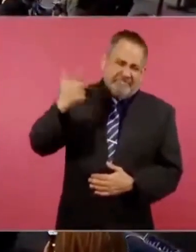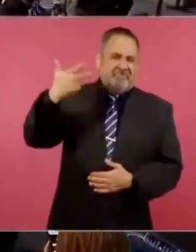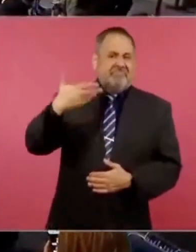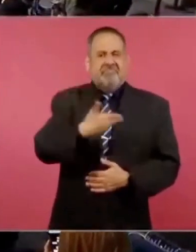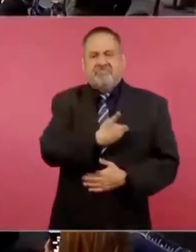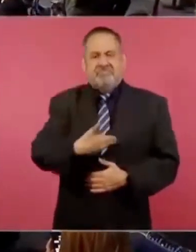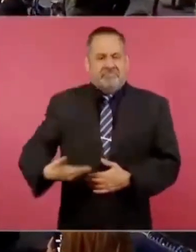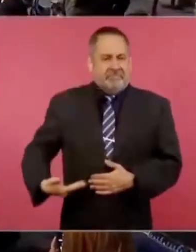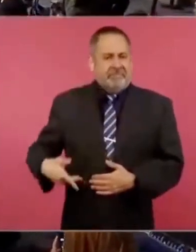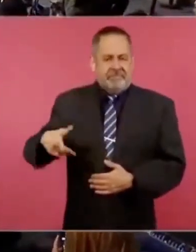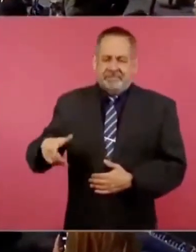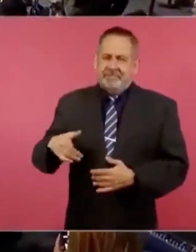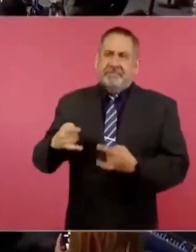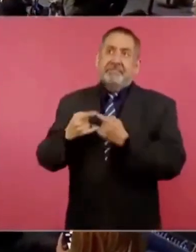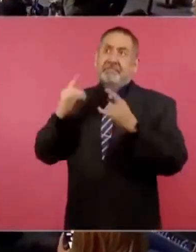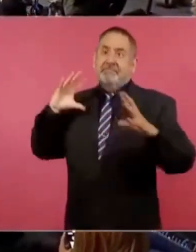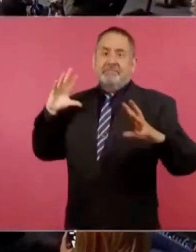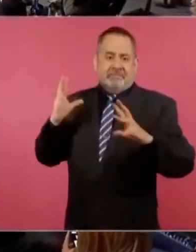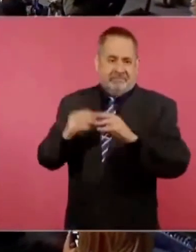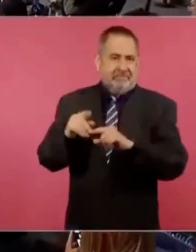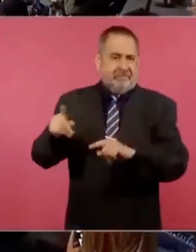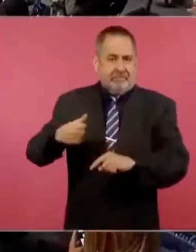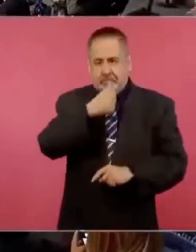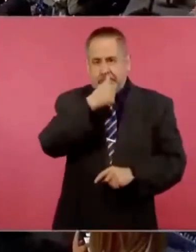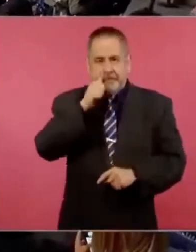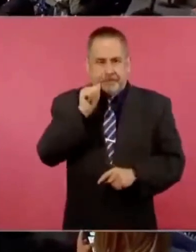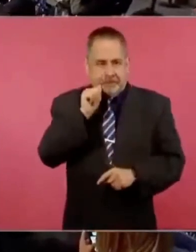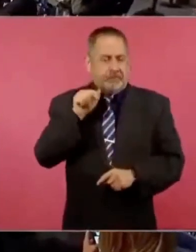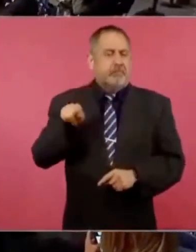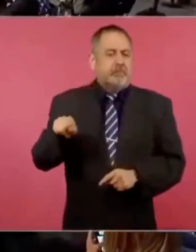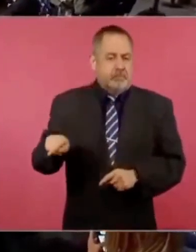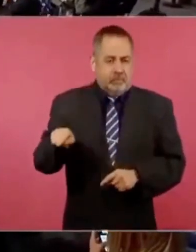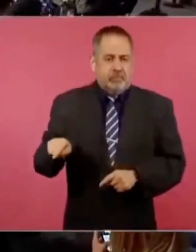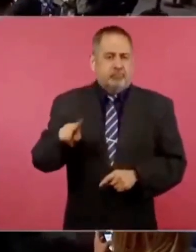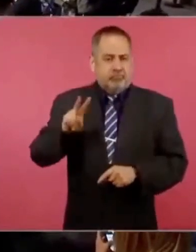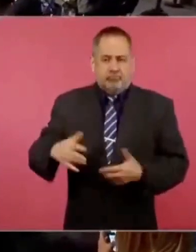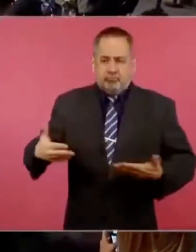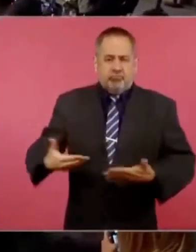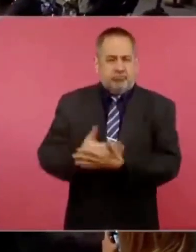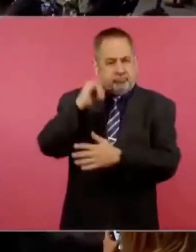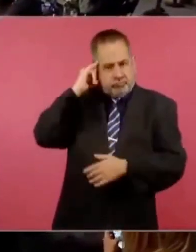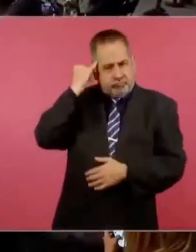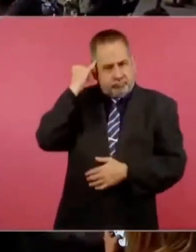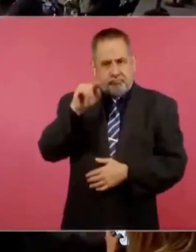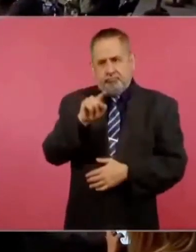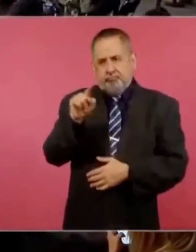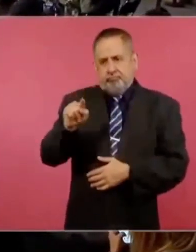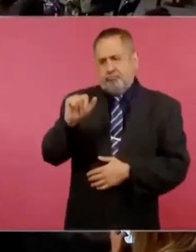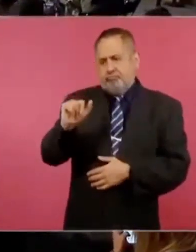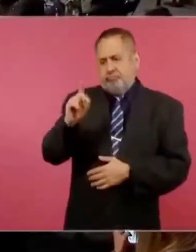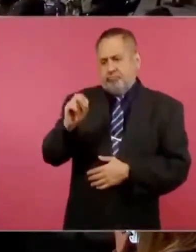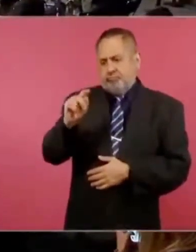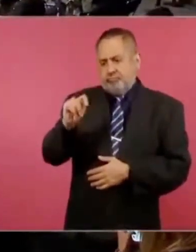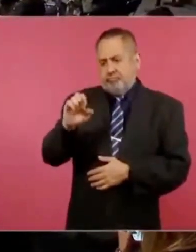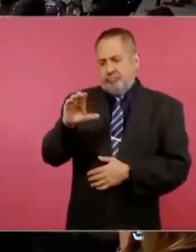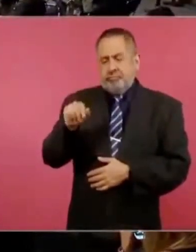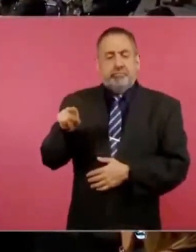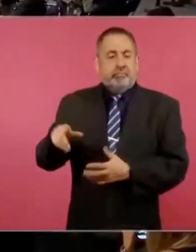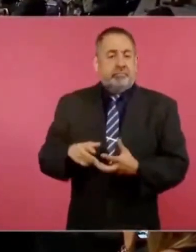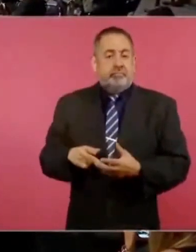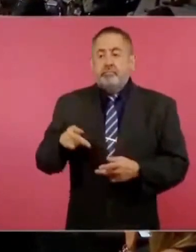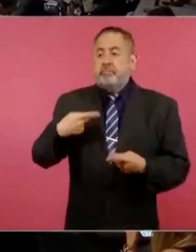presidente en toda la historia, Benito Juárez, un indígena zapoteco, decía, con el